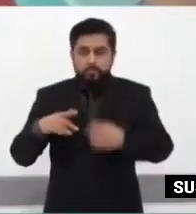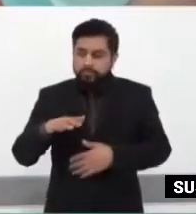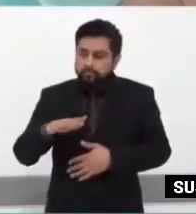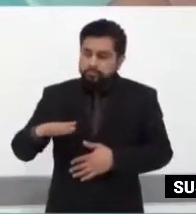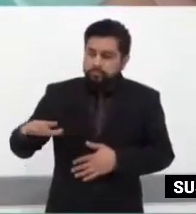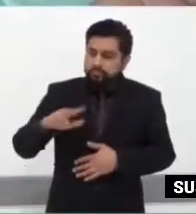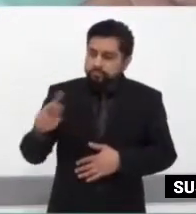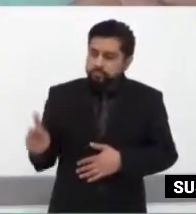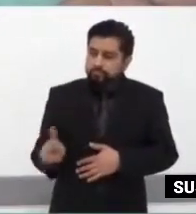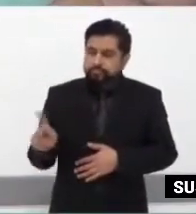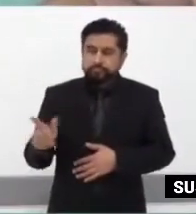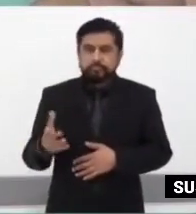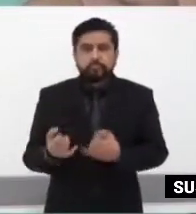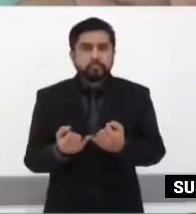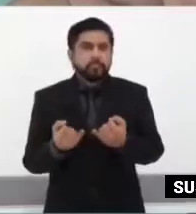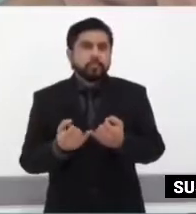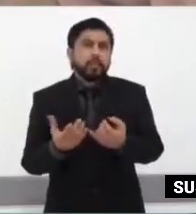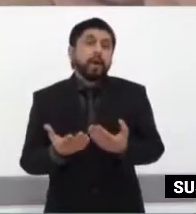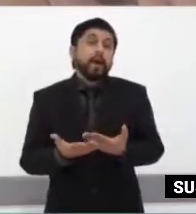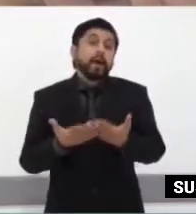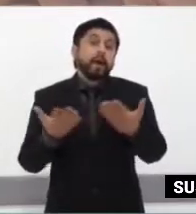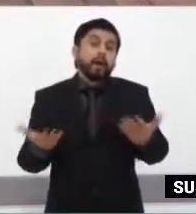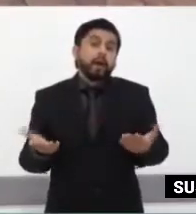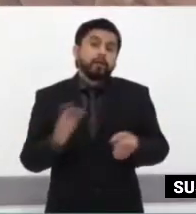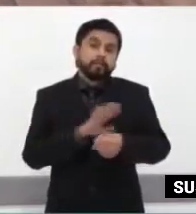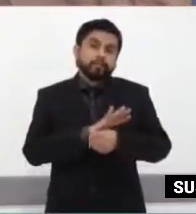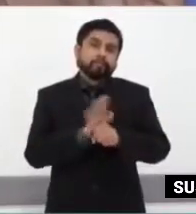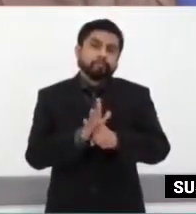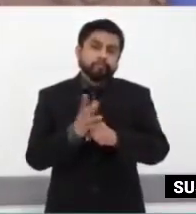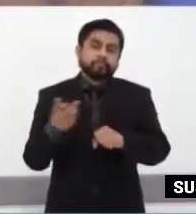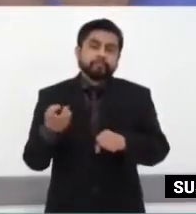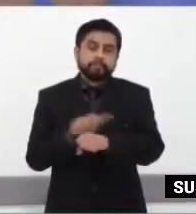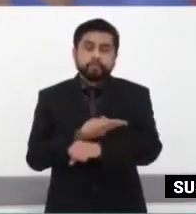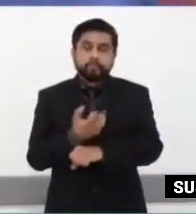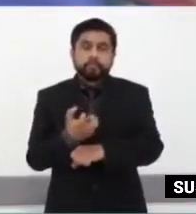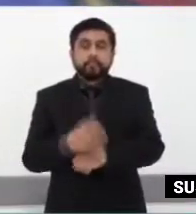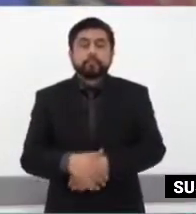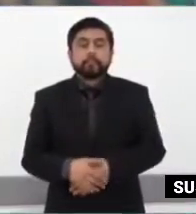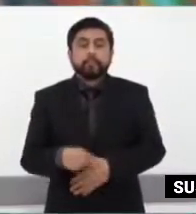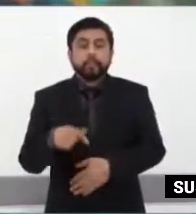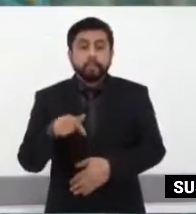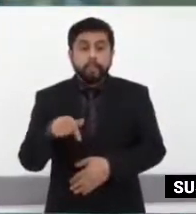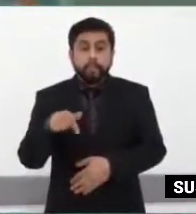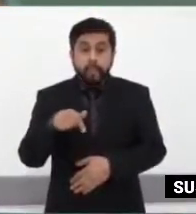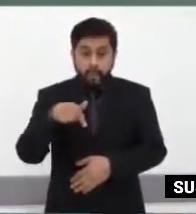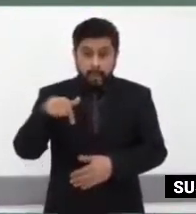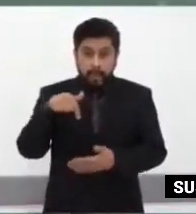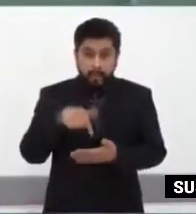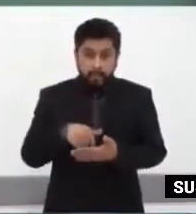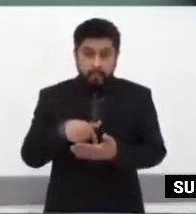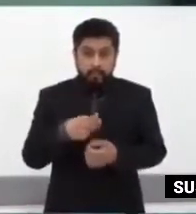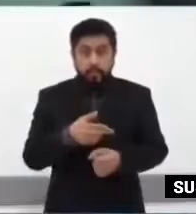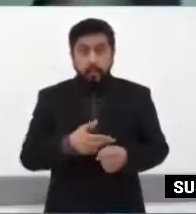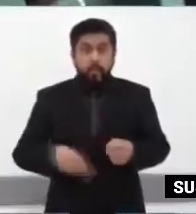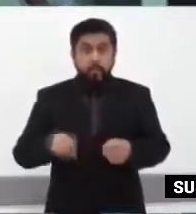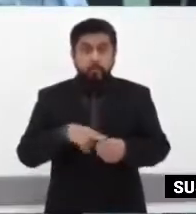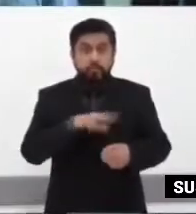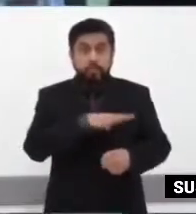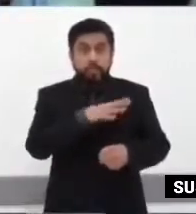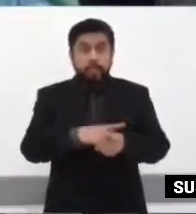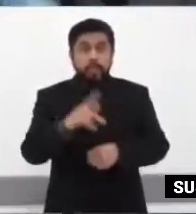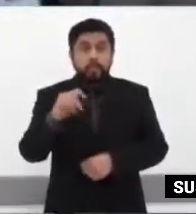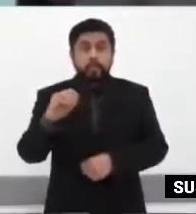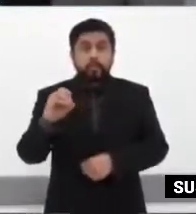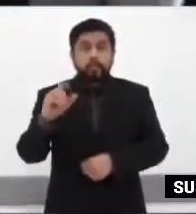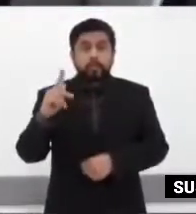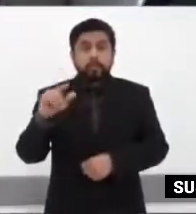que está sucediendo actualmente con la pandemia, el 2020. Este es un hospital, el Hospital General de Topilejo, pero con la situación de